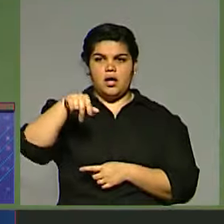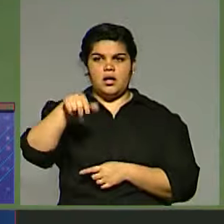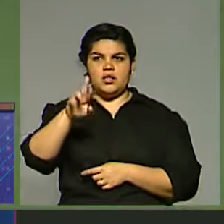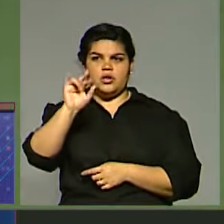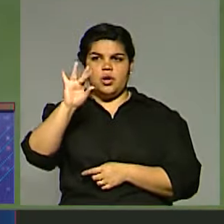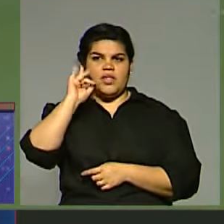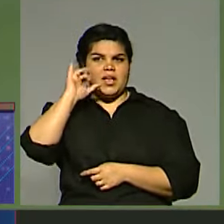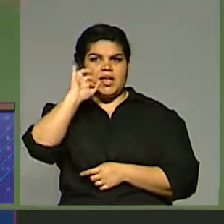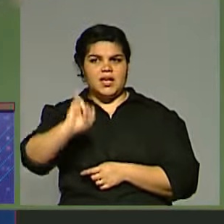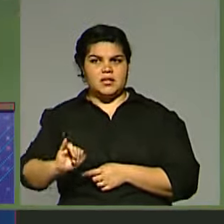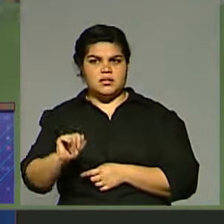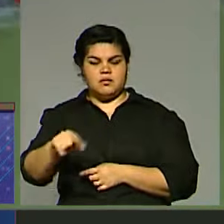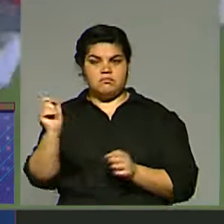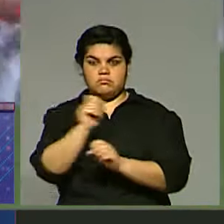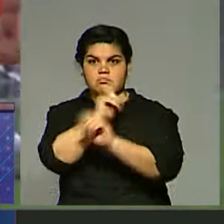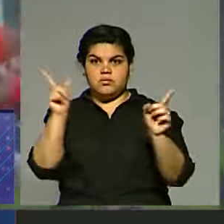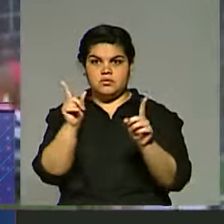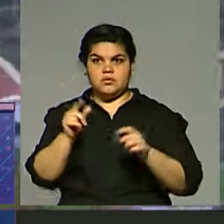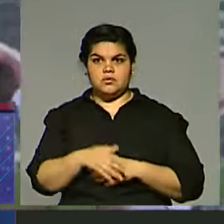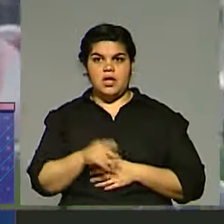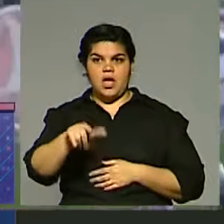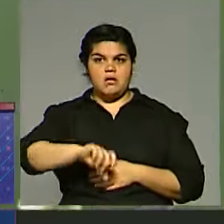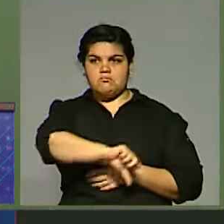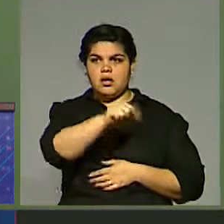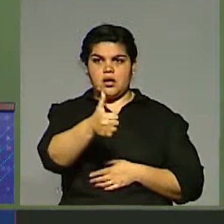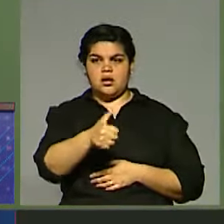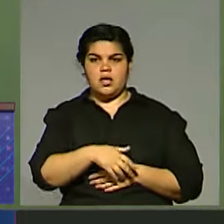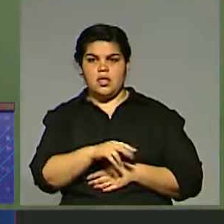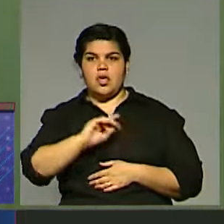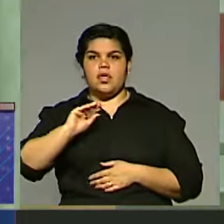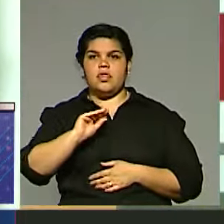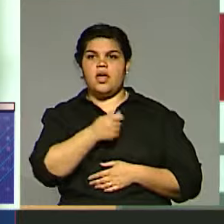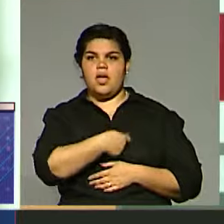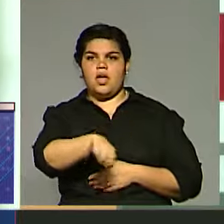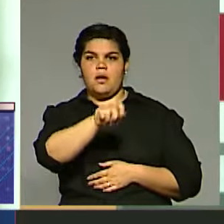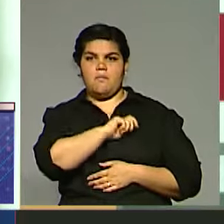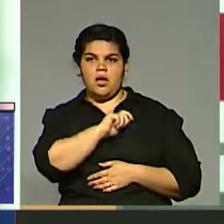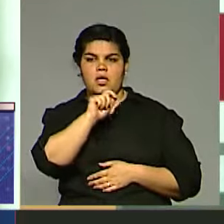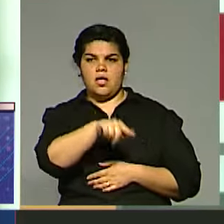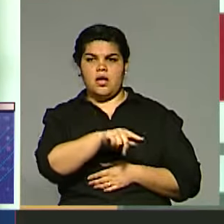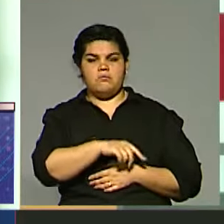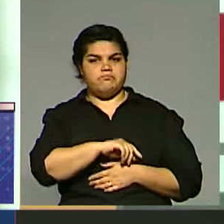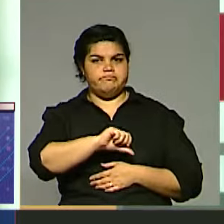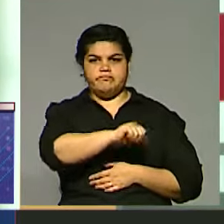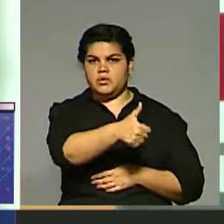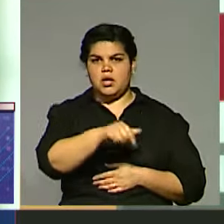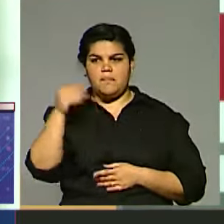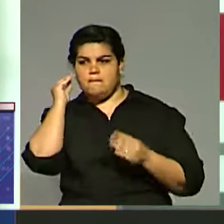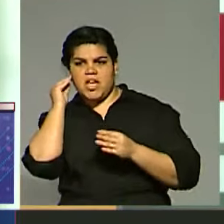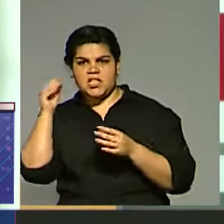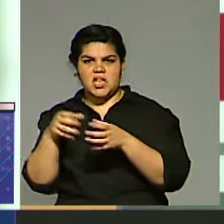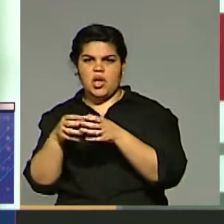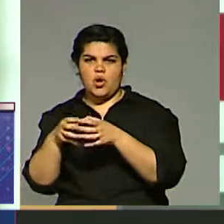2-1, sorpresa. Ganó el Leganés por la Liga Española. Volvió a mostrar las falencias el equipo de Lionel Messi y